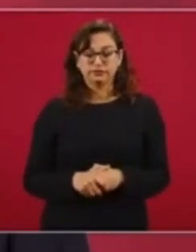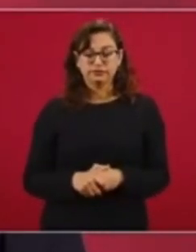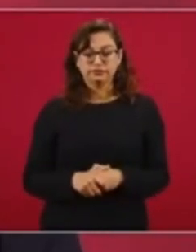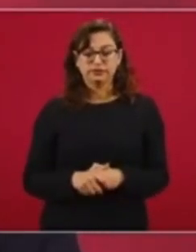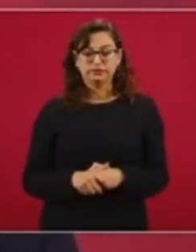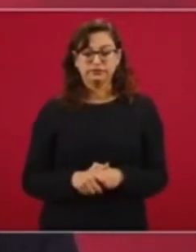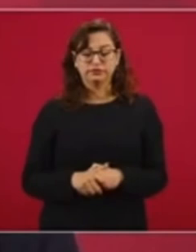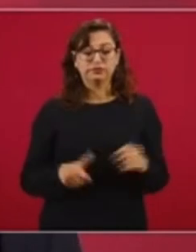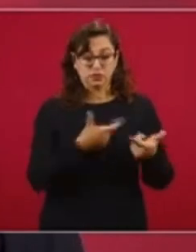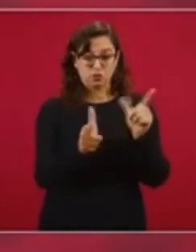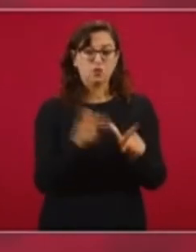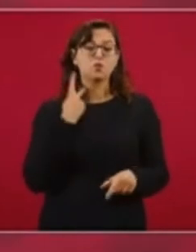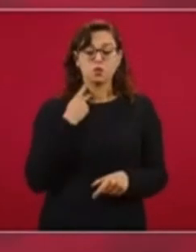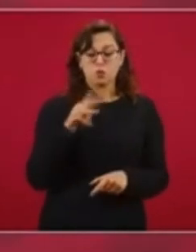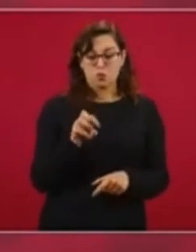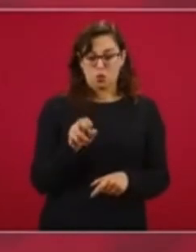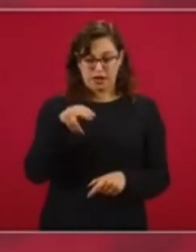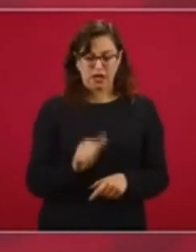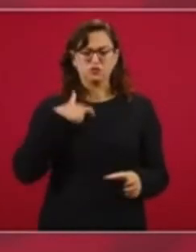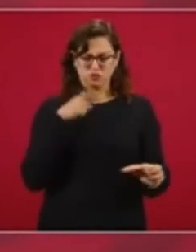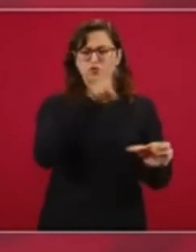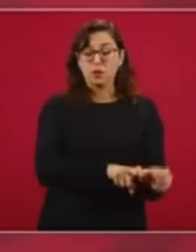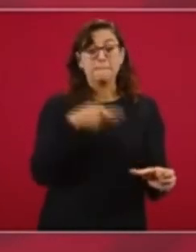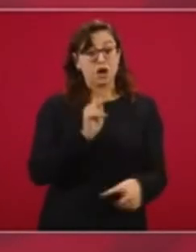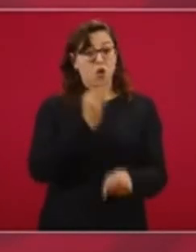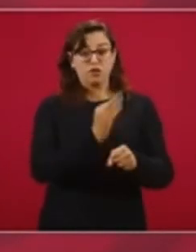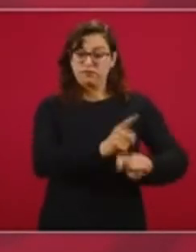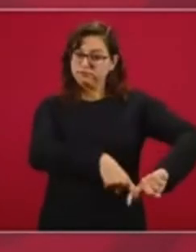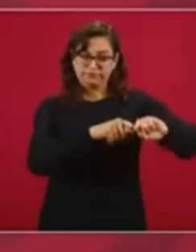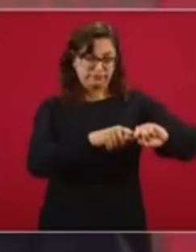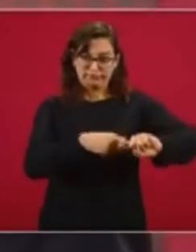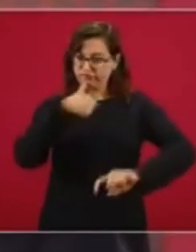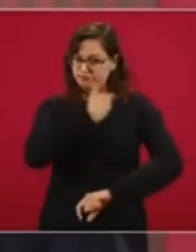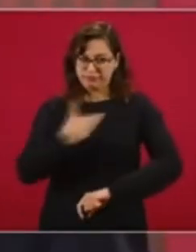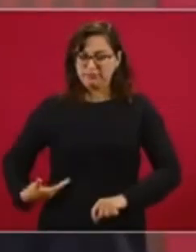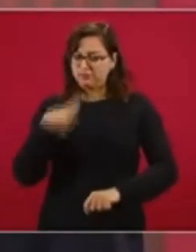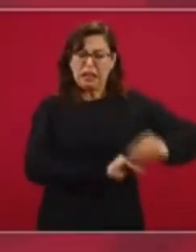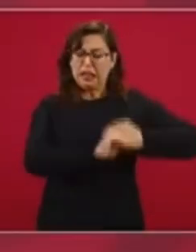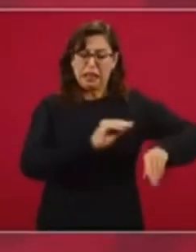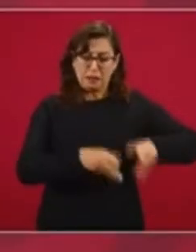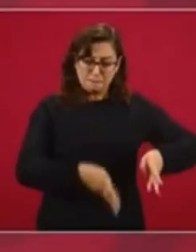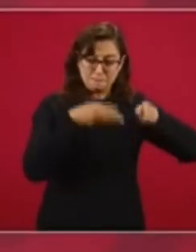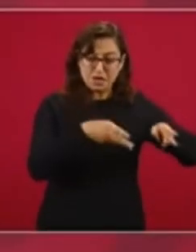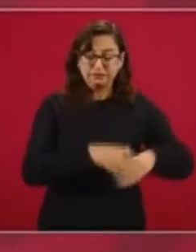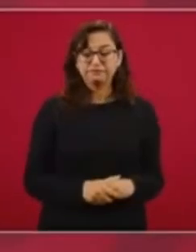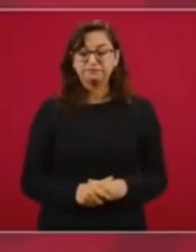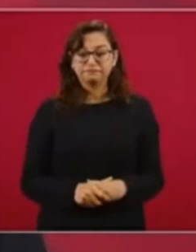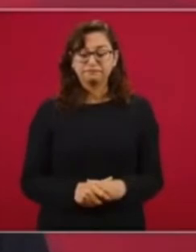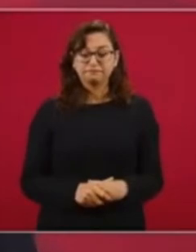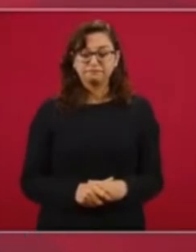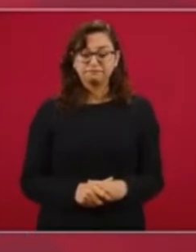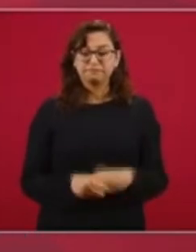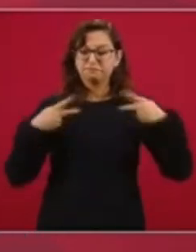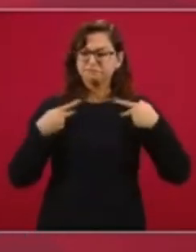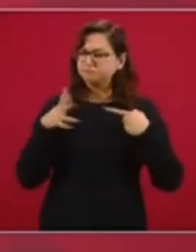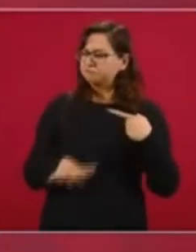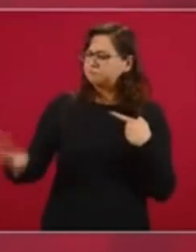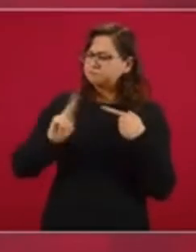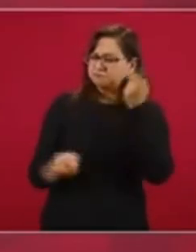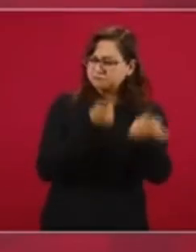de mi partido, aunque yo tengo licencia, porque soy presidente. No sé cuánto tiempo sin resolver lo de la dirigencia. Y se hacen las encuestas y se le pregunta a la